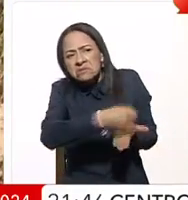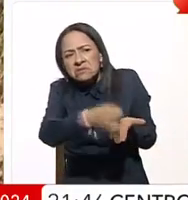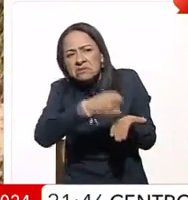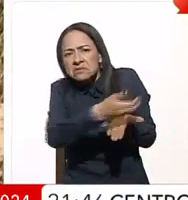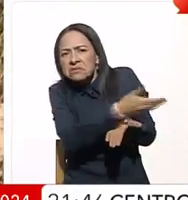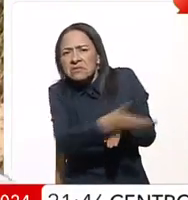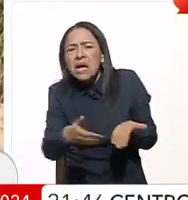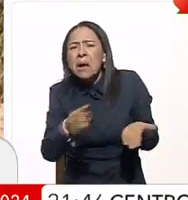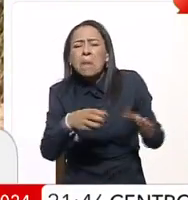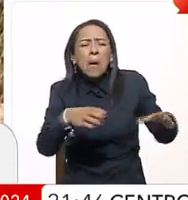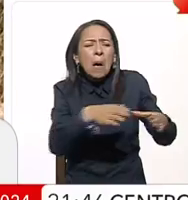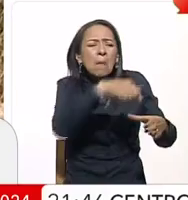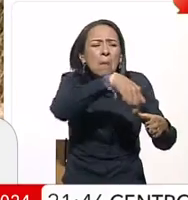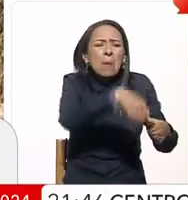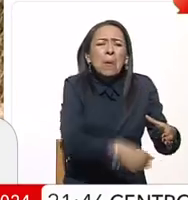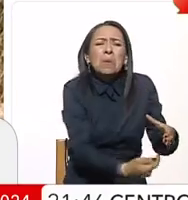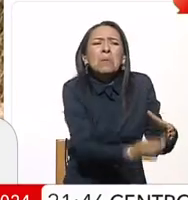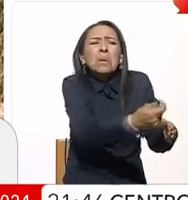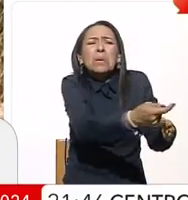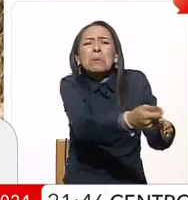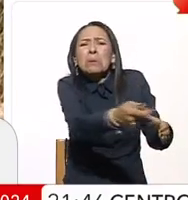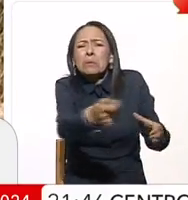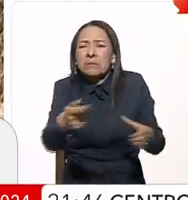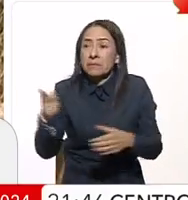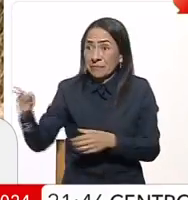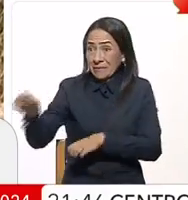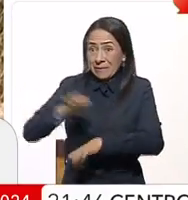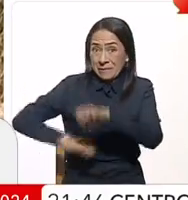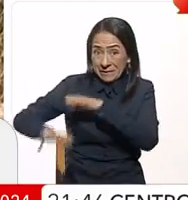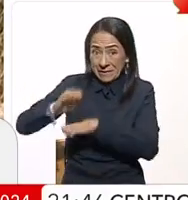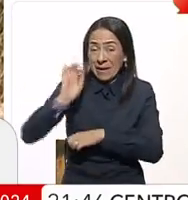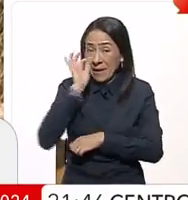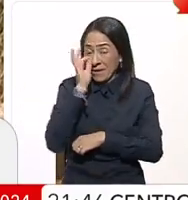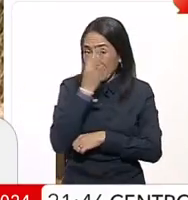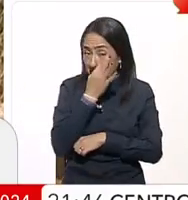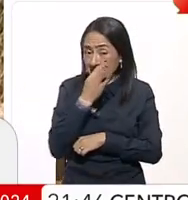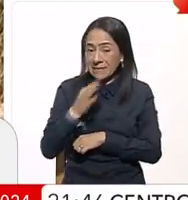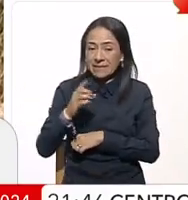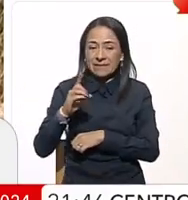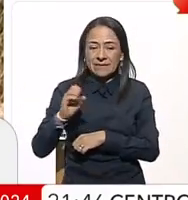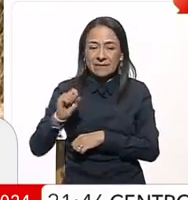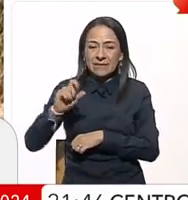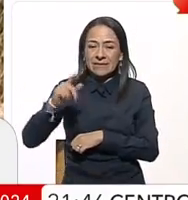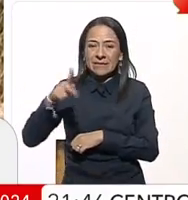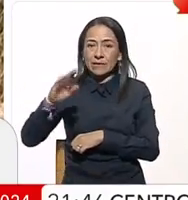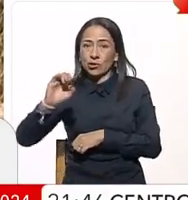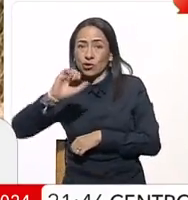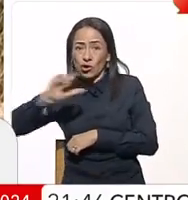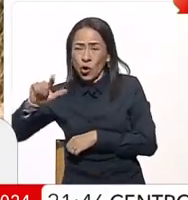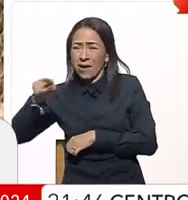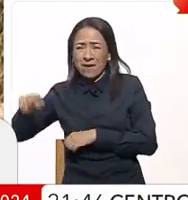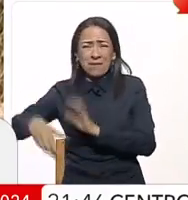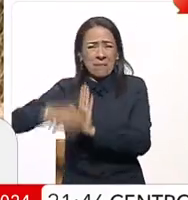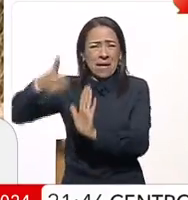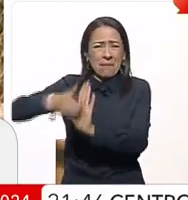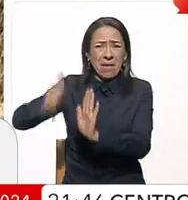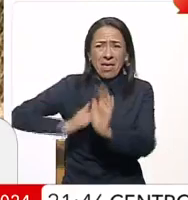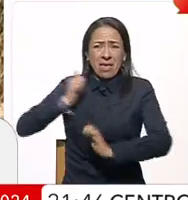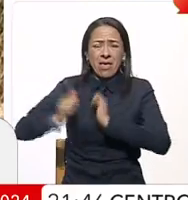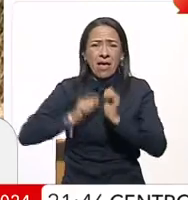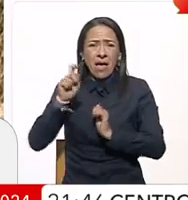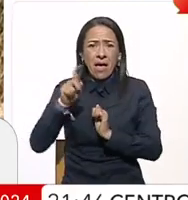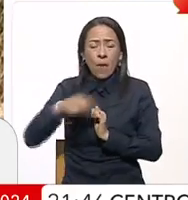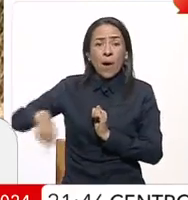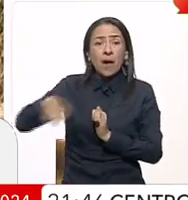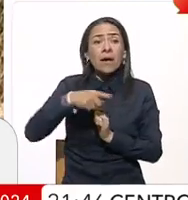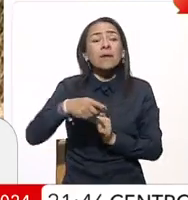La realidad es que esta empresa Fresas Driscoll está saqueando el agua. Ellos vinieron a rentar las tierras a